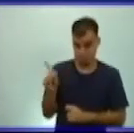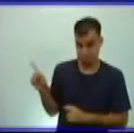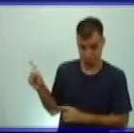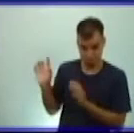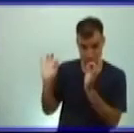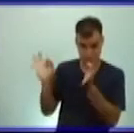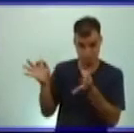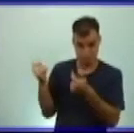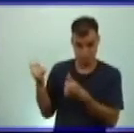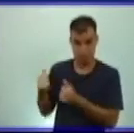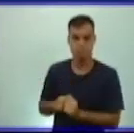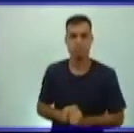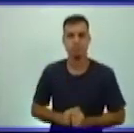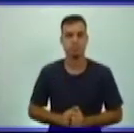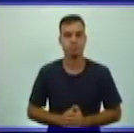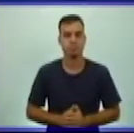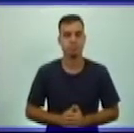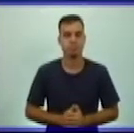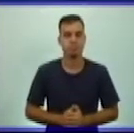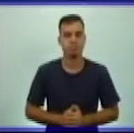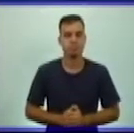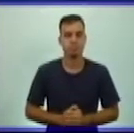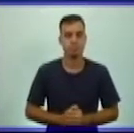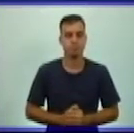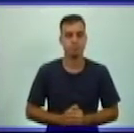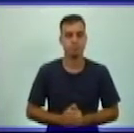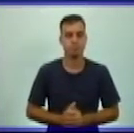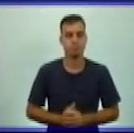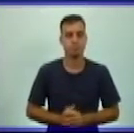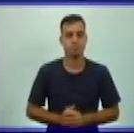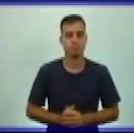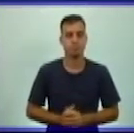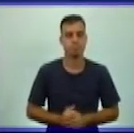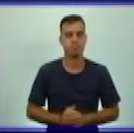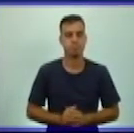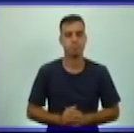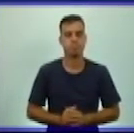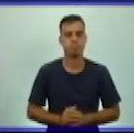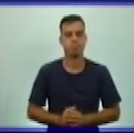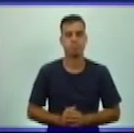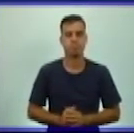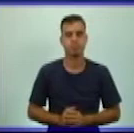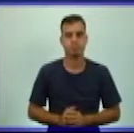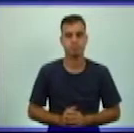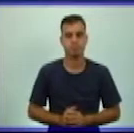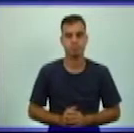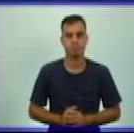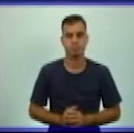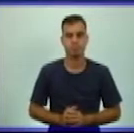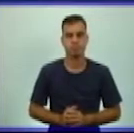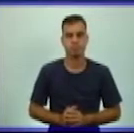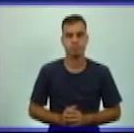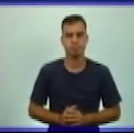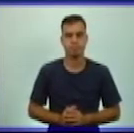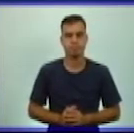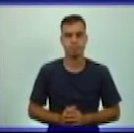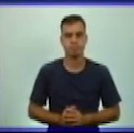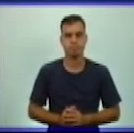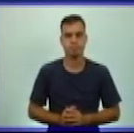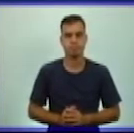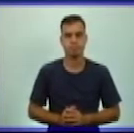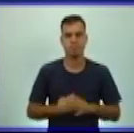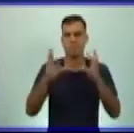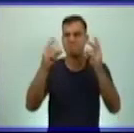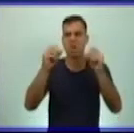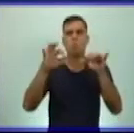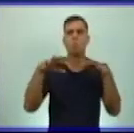¿verdad? Pasado cierto tiempo, ¿qué valor alcanza la corriente